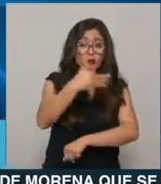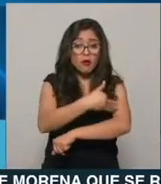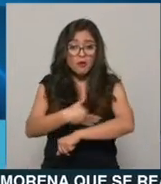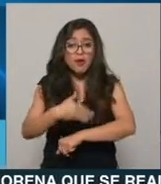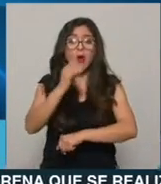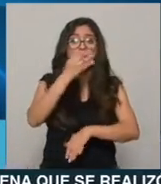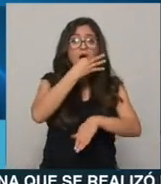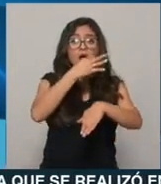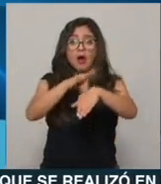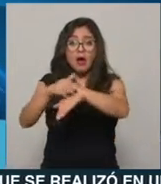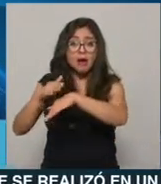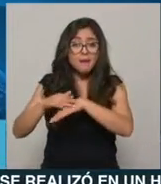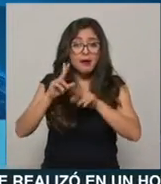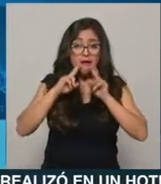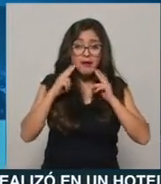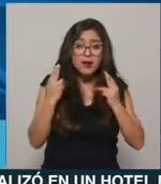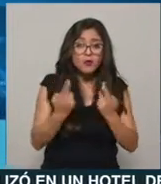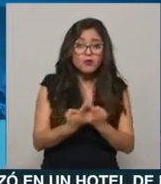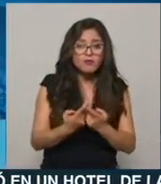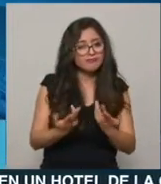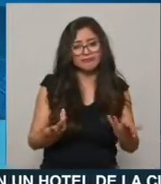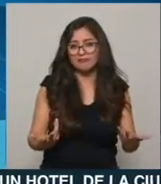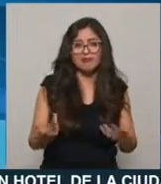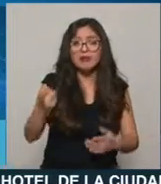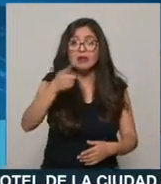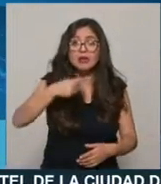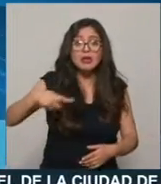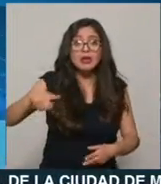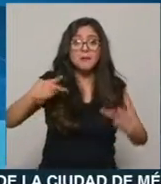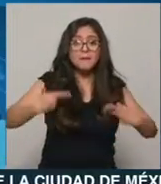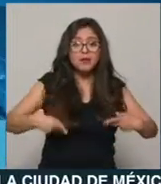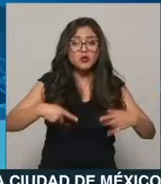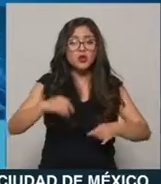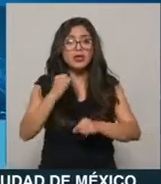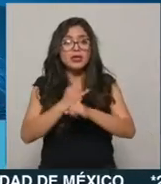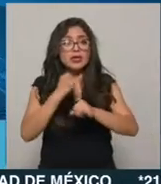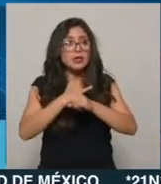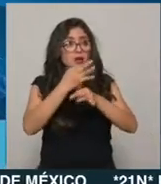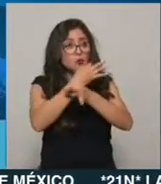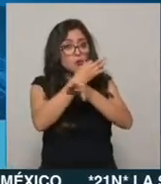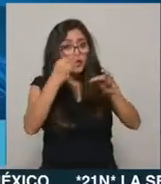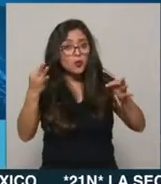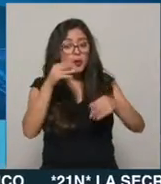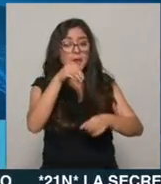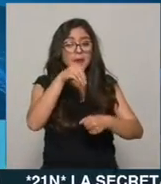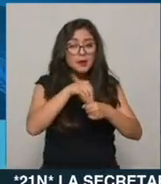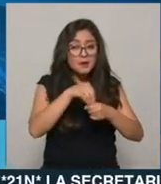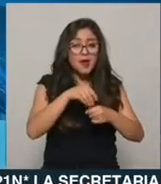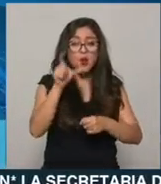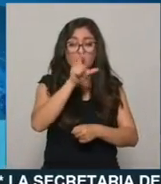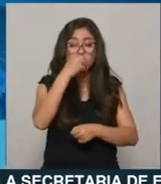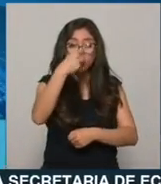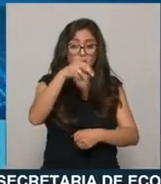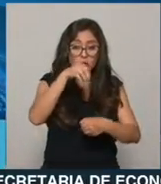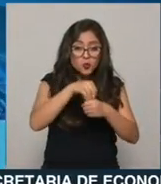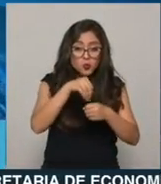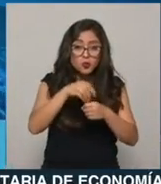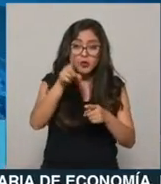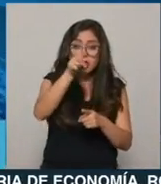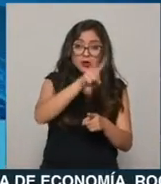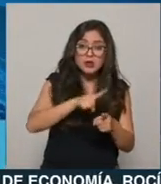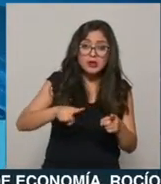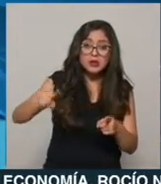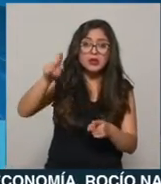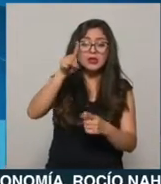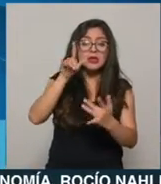No, porque el mundo digital es público, es abierto. Aun cuando aparentemente sea mensajería privada, en cuanto ya está circulando en los sistemas y